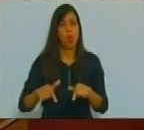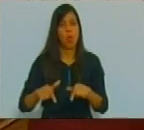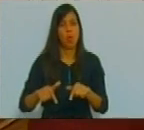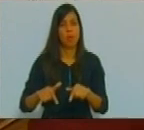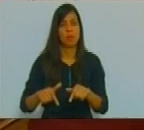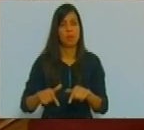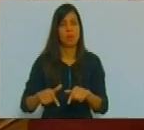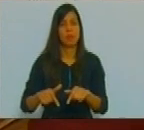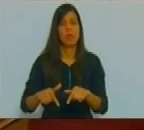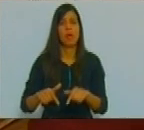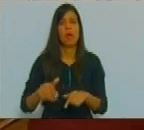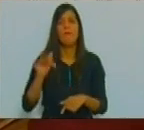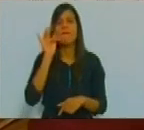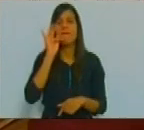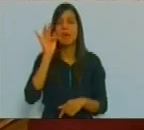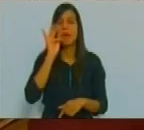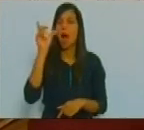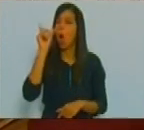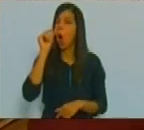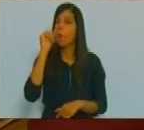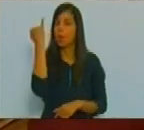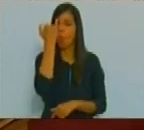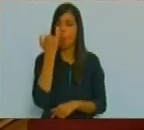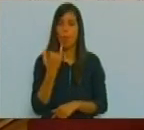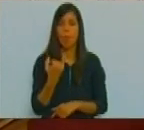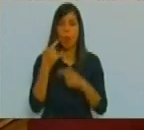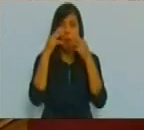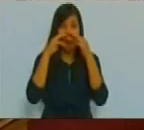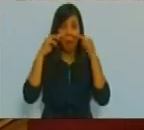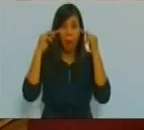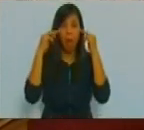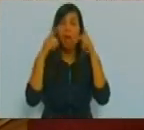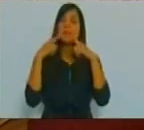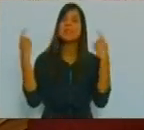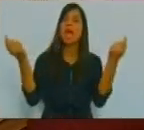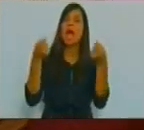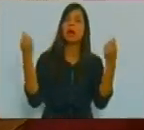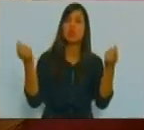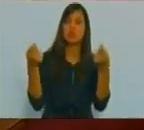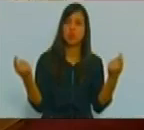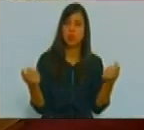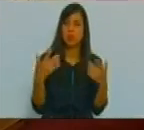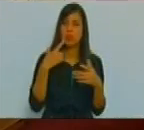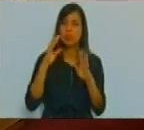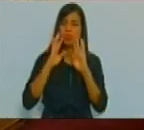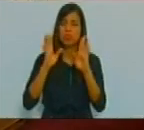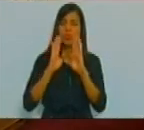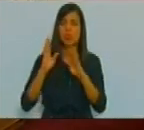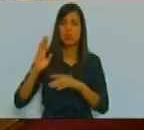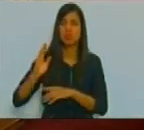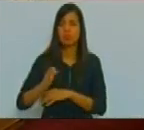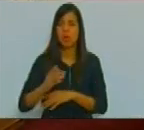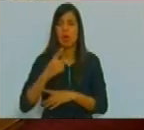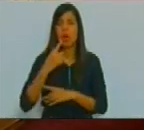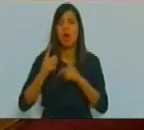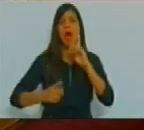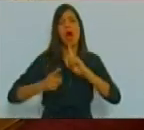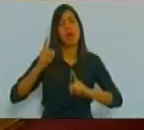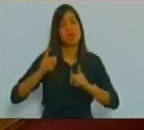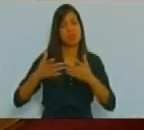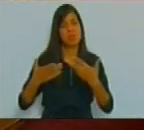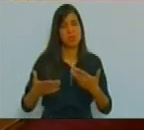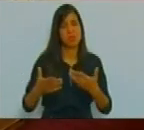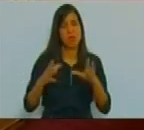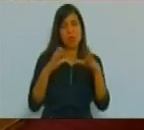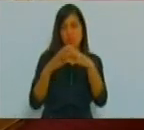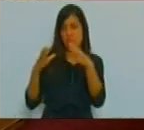compañero fiscal general de la república denunció acciones de esas bandas que dejó esta